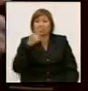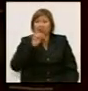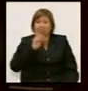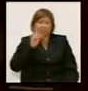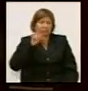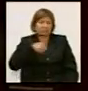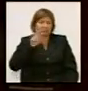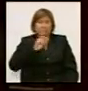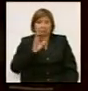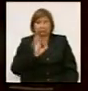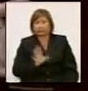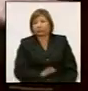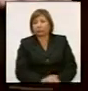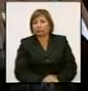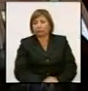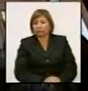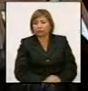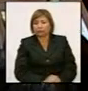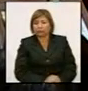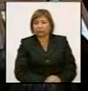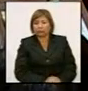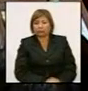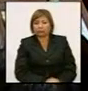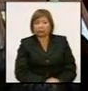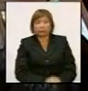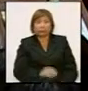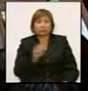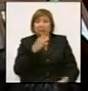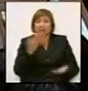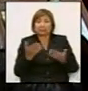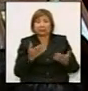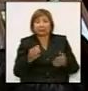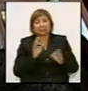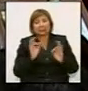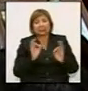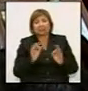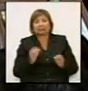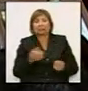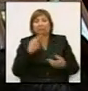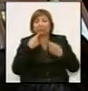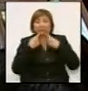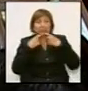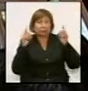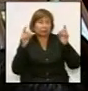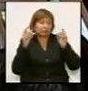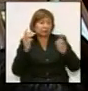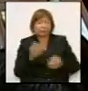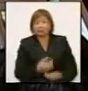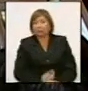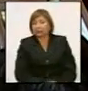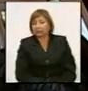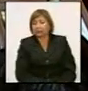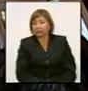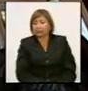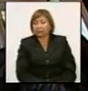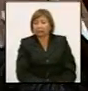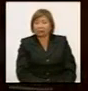innecesaria, porque no pasaba de ser simplemente un pronunciamiento.